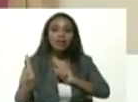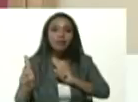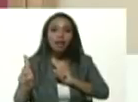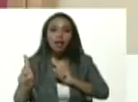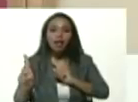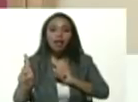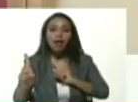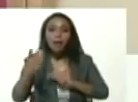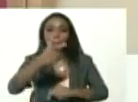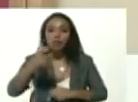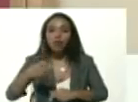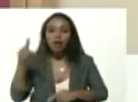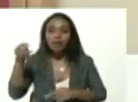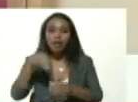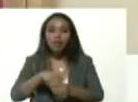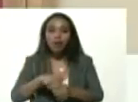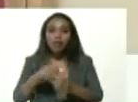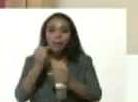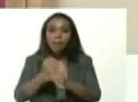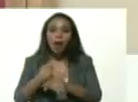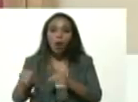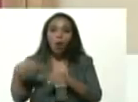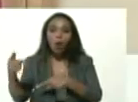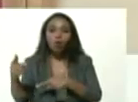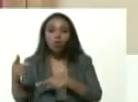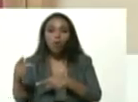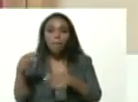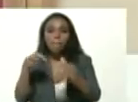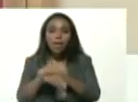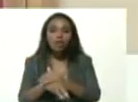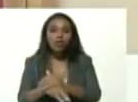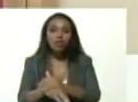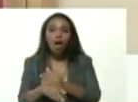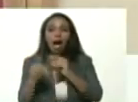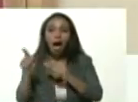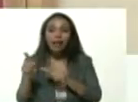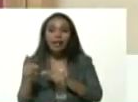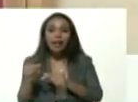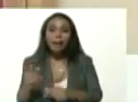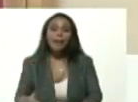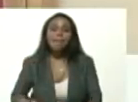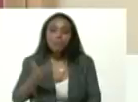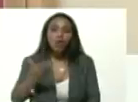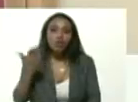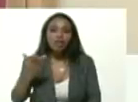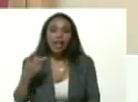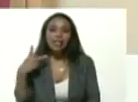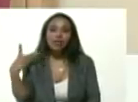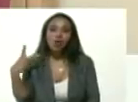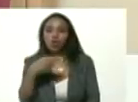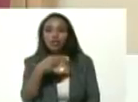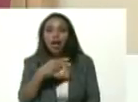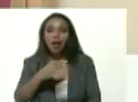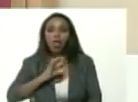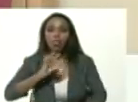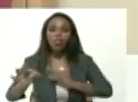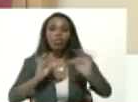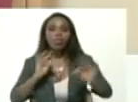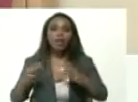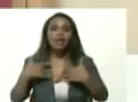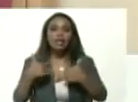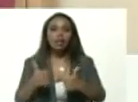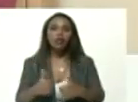ahí. Así tengan que esperar el otro tren. Aquí la prioridad es cortar la cadena de transmisión y la